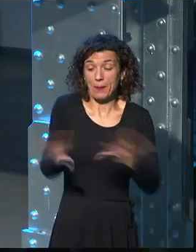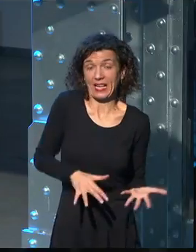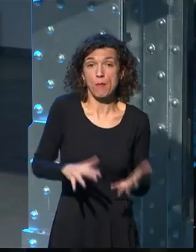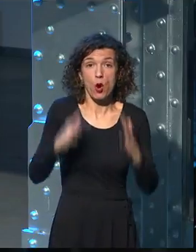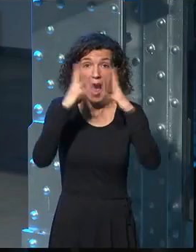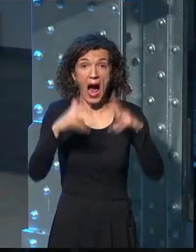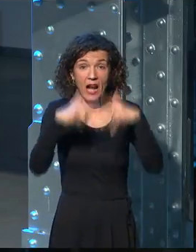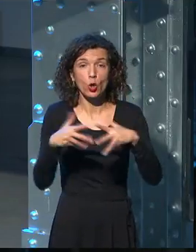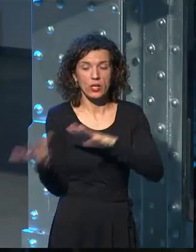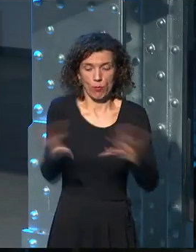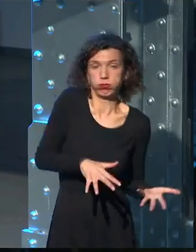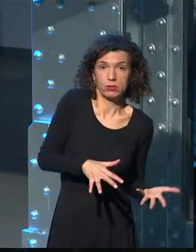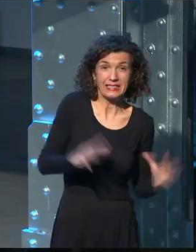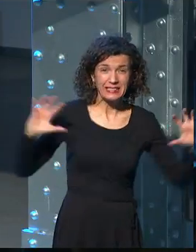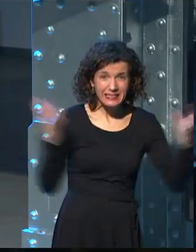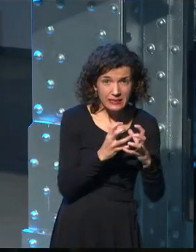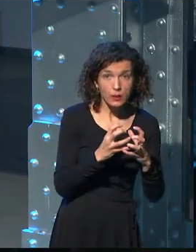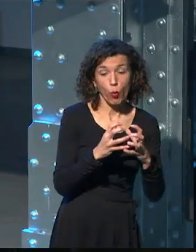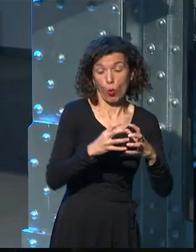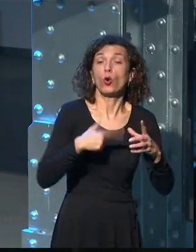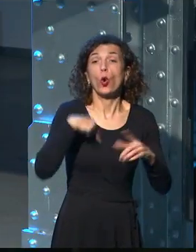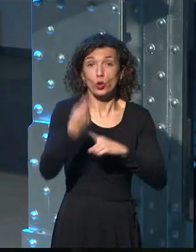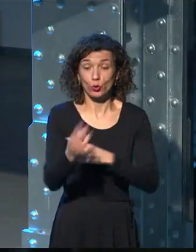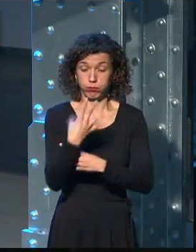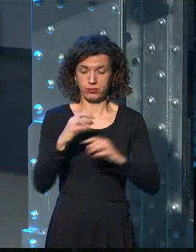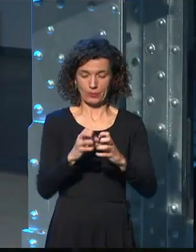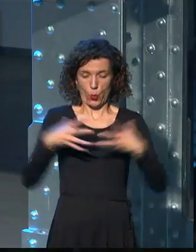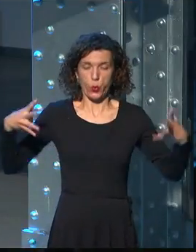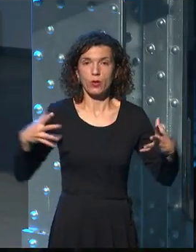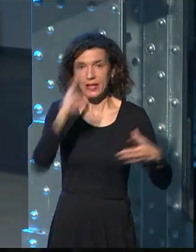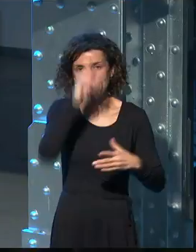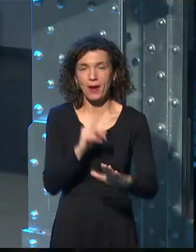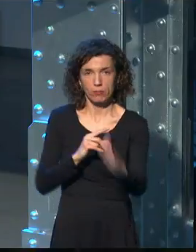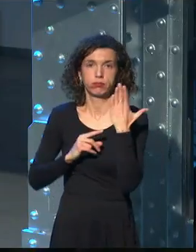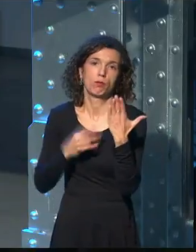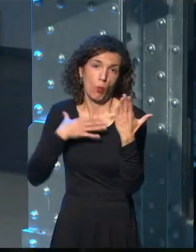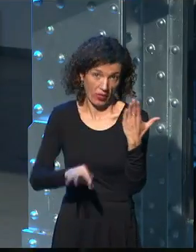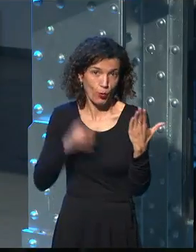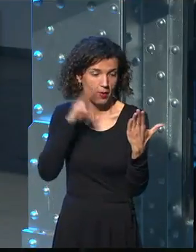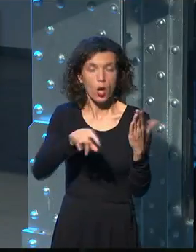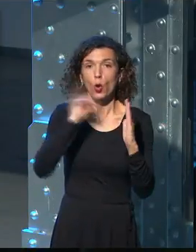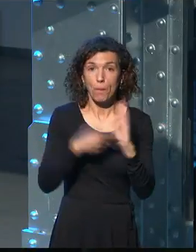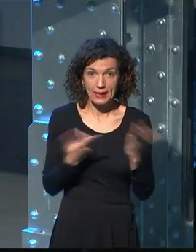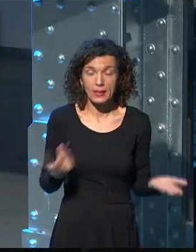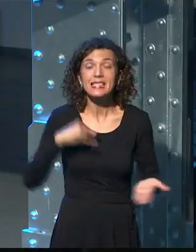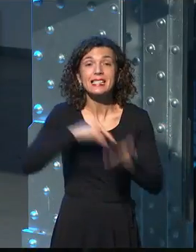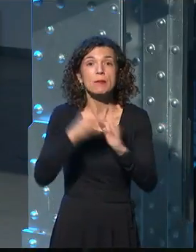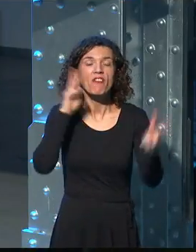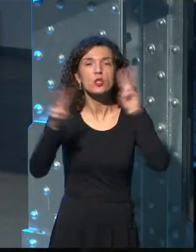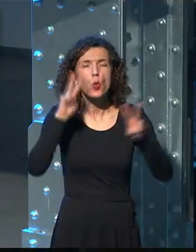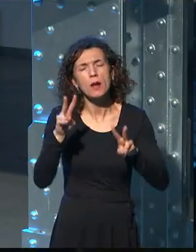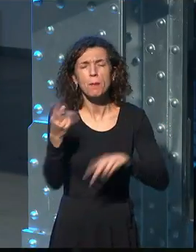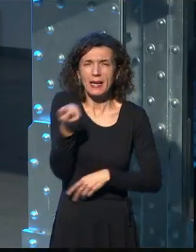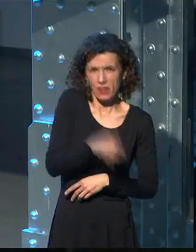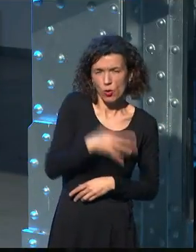el algoritmo de descompresión y podemos de nuevo recuperar una buena parte de la información que hemos perdido al comprimirla. En nuestro sistema visual hacemos algo